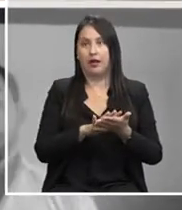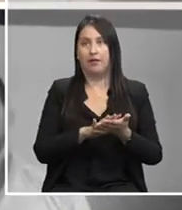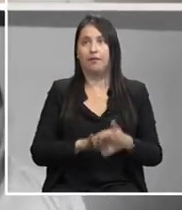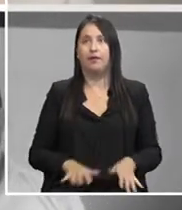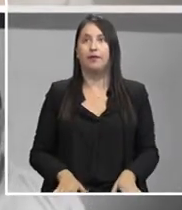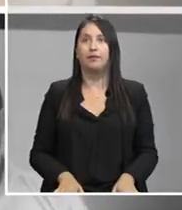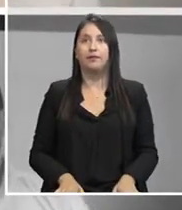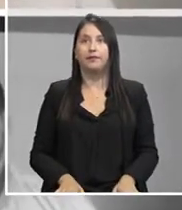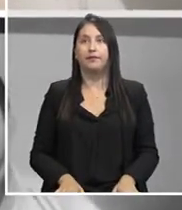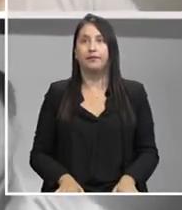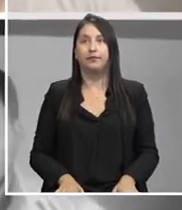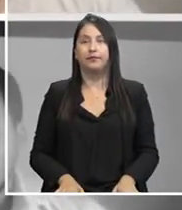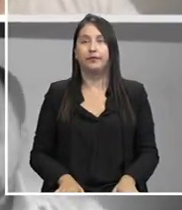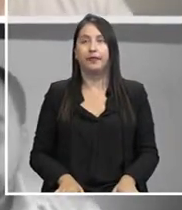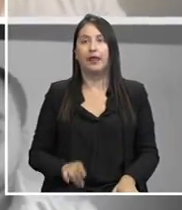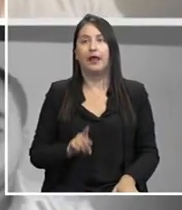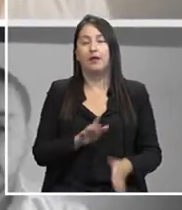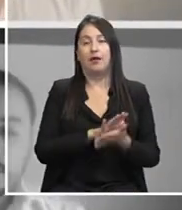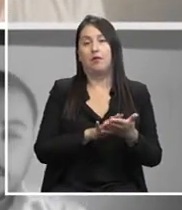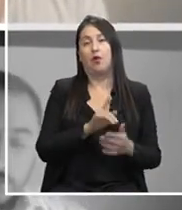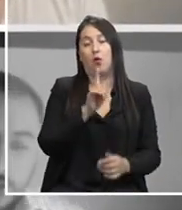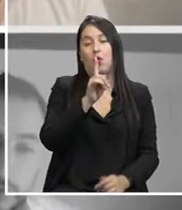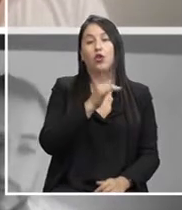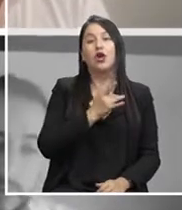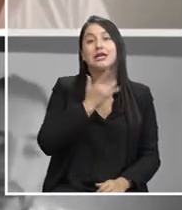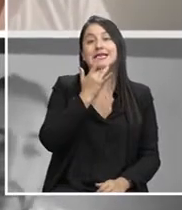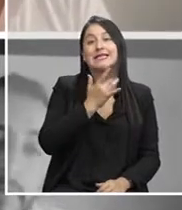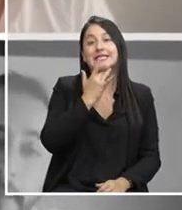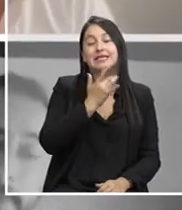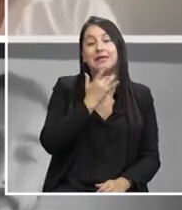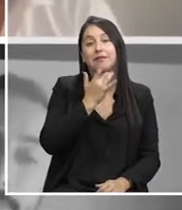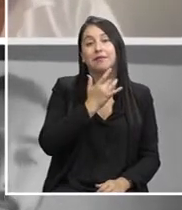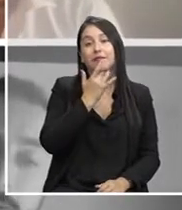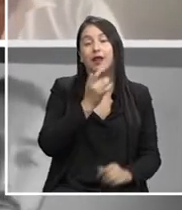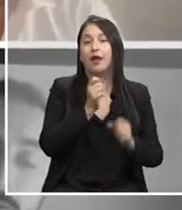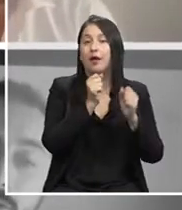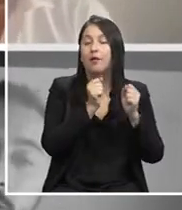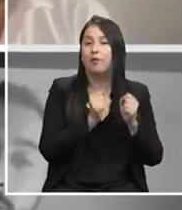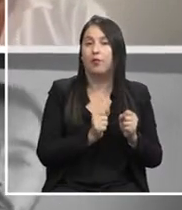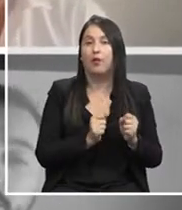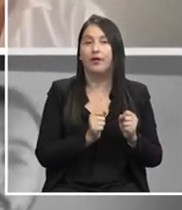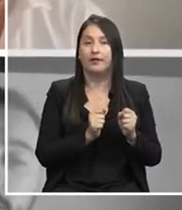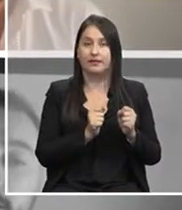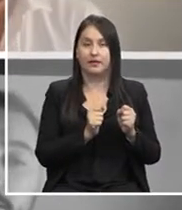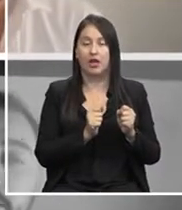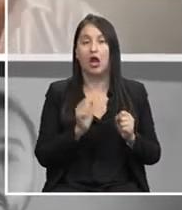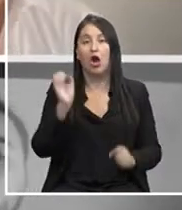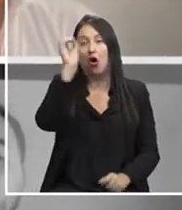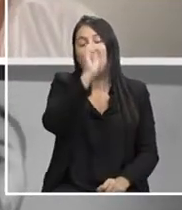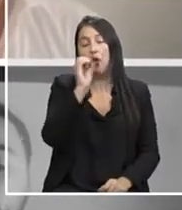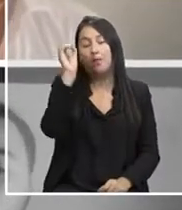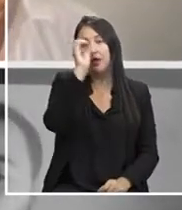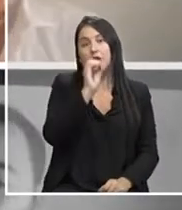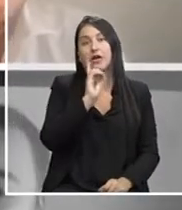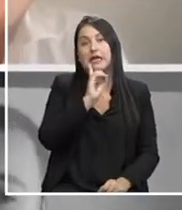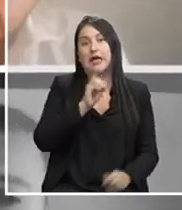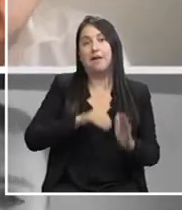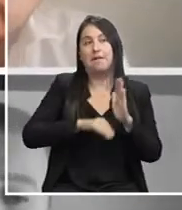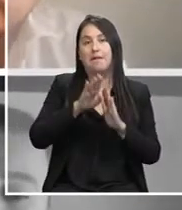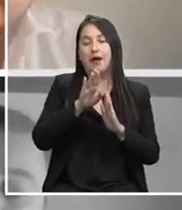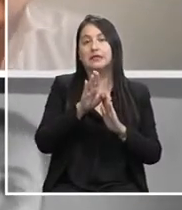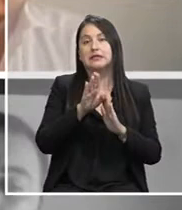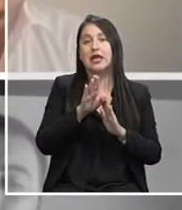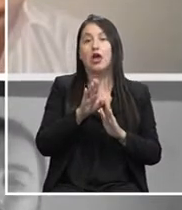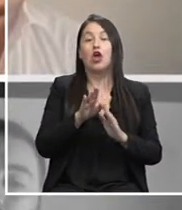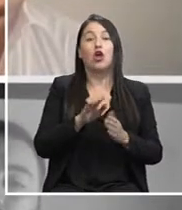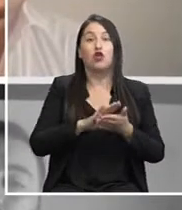¿cierto? Uno sería bastante simple, que de hecho casi parece ser una opinión dominante, ¿cierto? Que todos vamos a tener